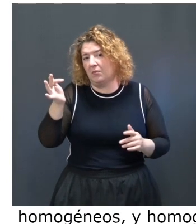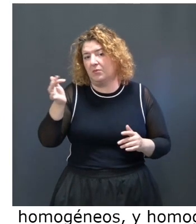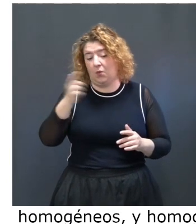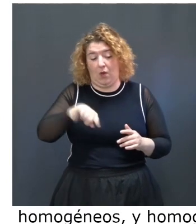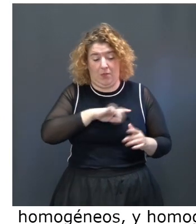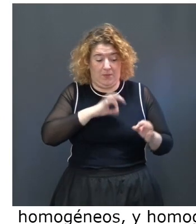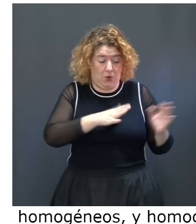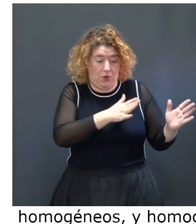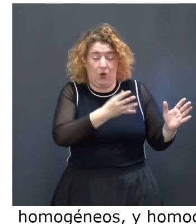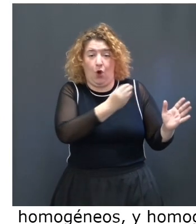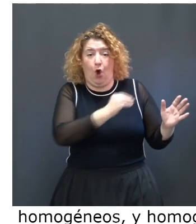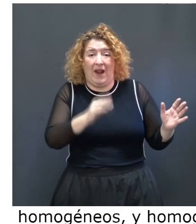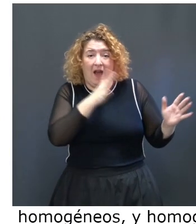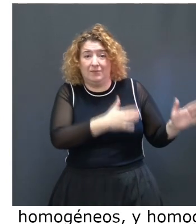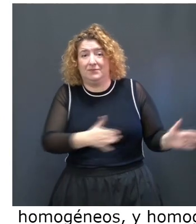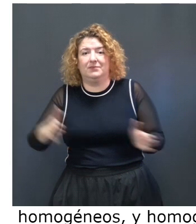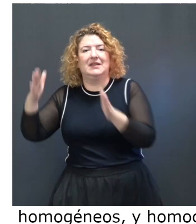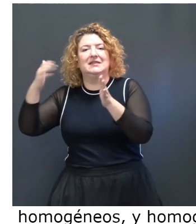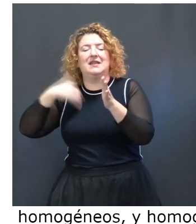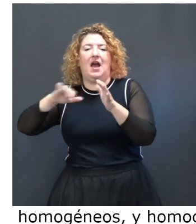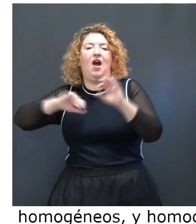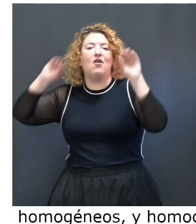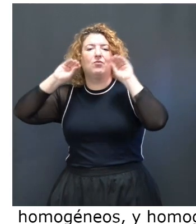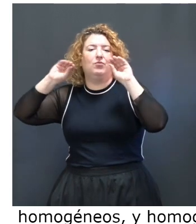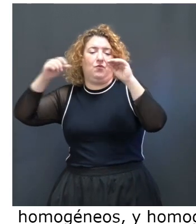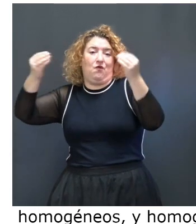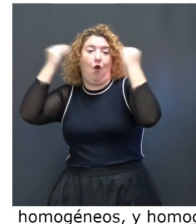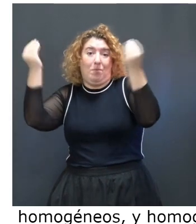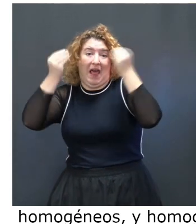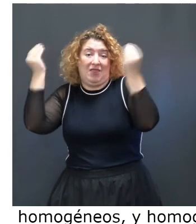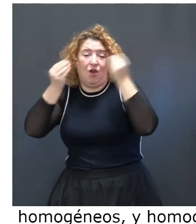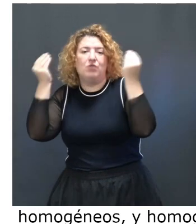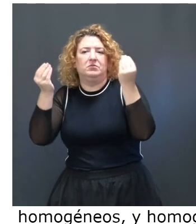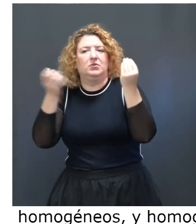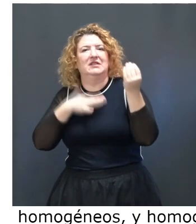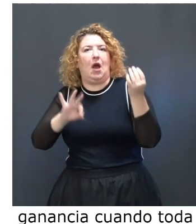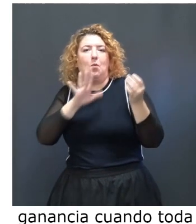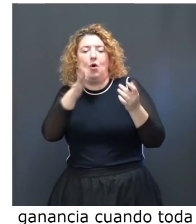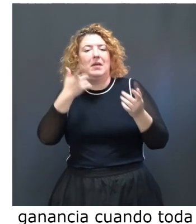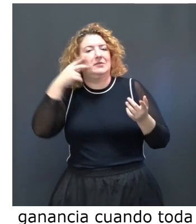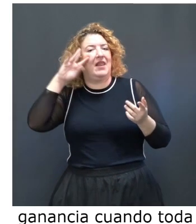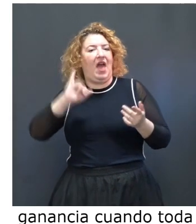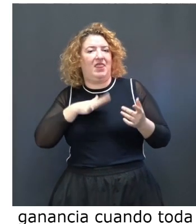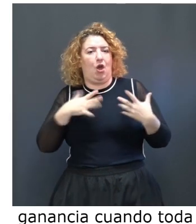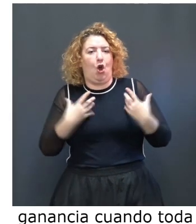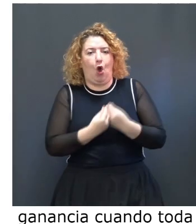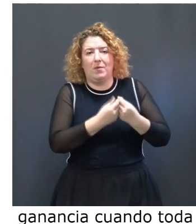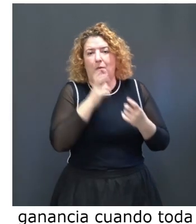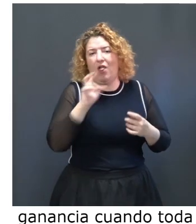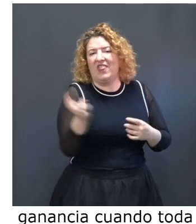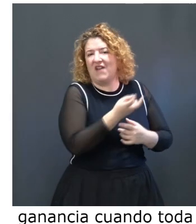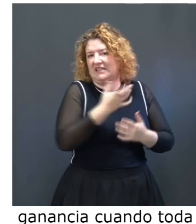sí, ¿no?, llegue a la parte formativa, ¿no?, que hayan tenido esa convivencia con esa diversidad,